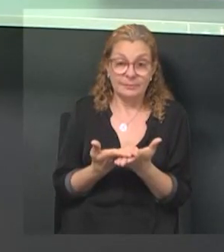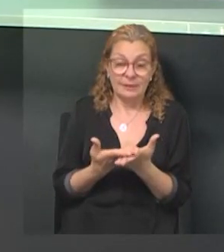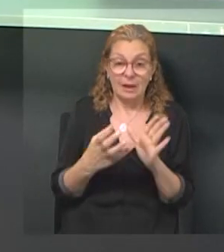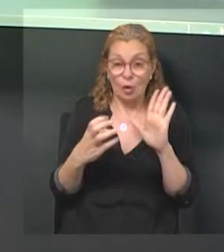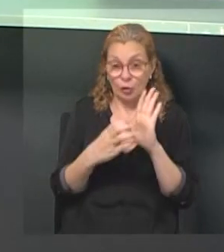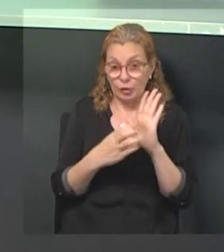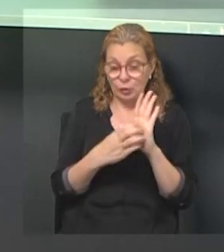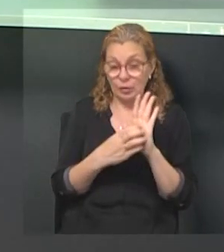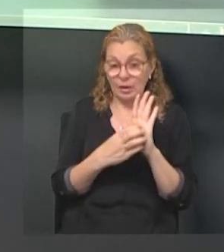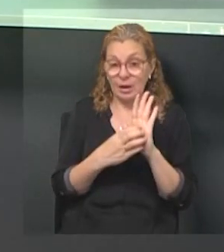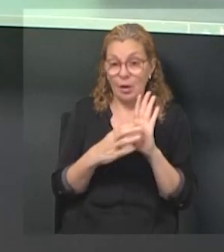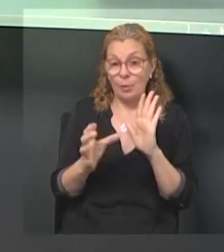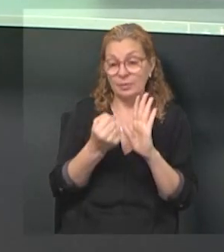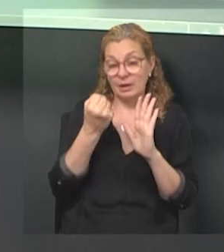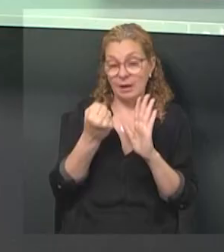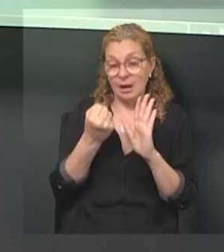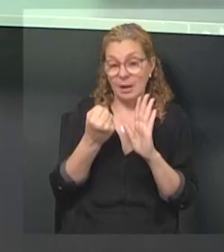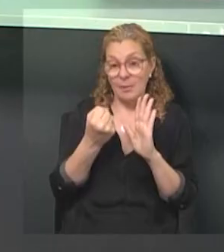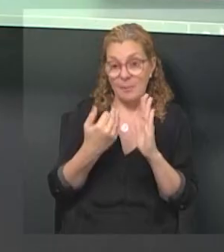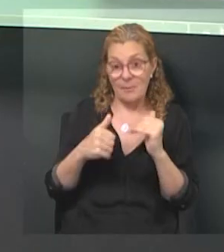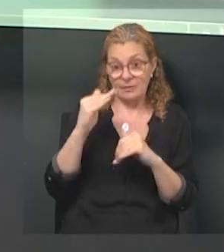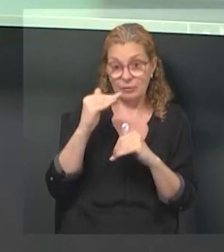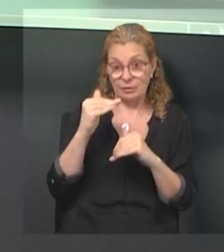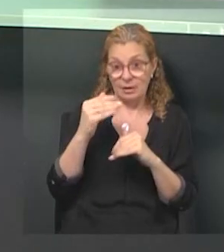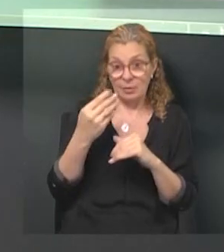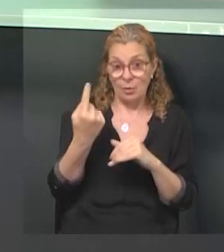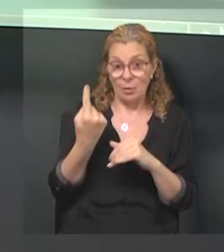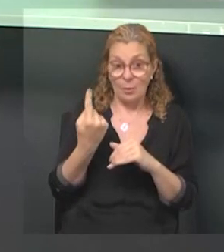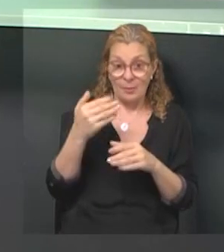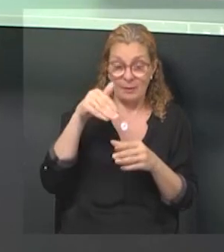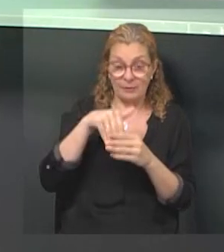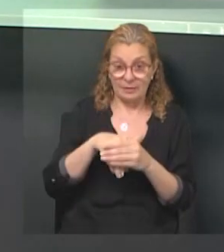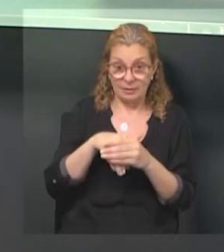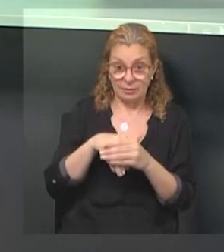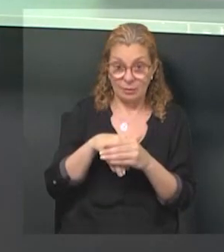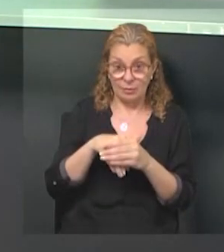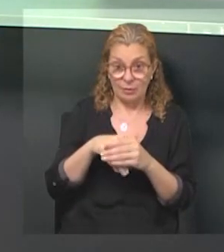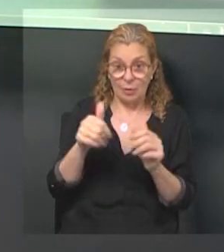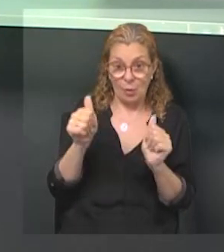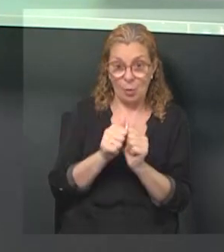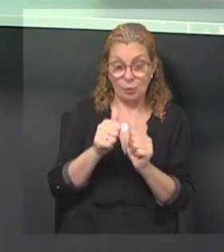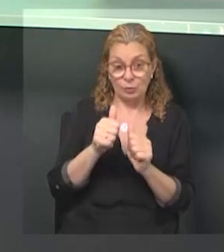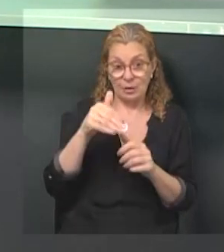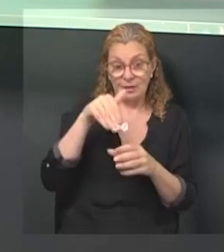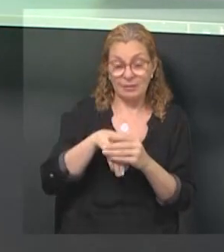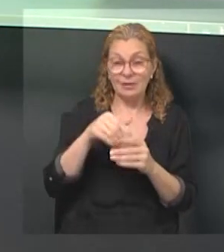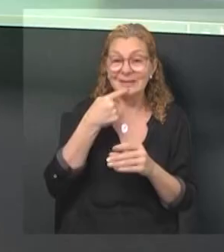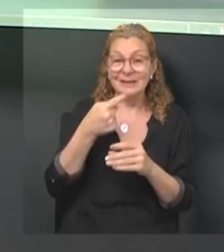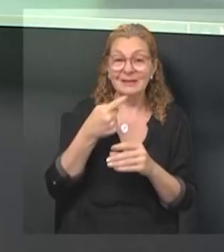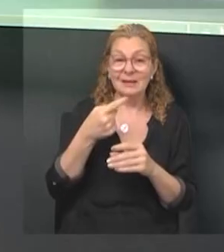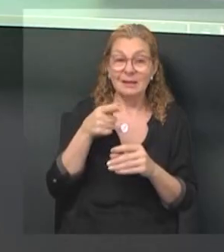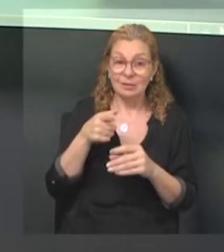constitucional obtenga la mayoría en uno de los plebiscitos que se va a llevar a cabo junto a las elecciones ahora sin perjuicio de ese